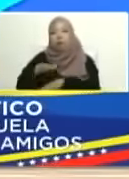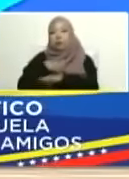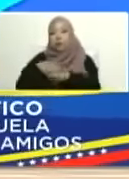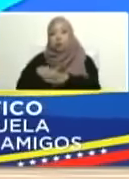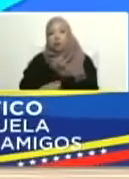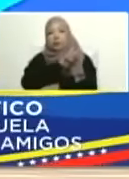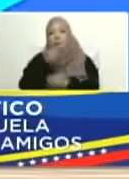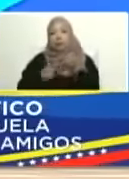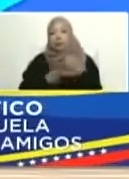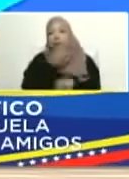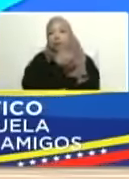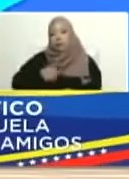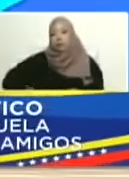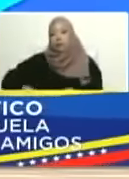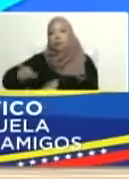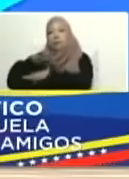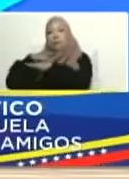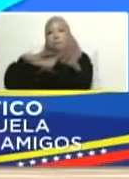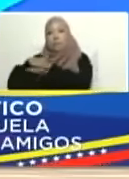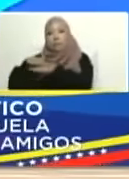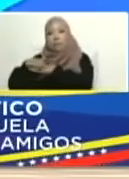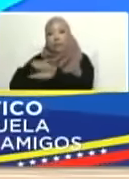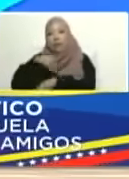vicepresidenta, ministros, ministras.